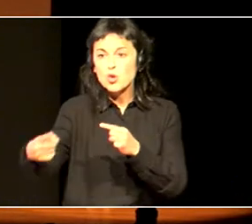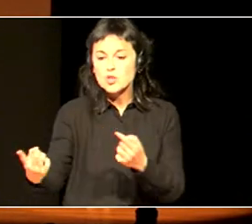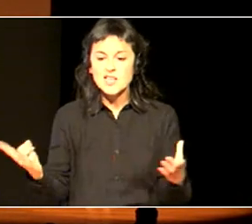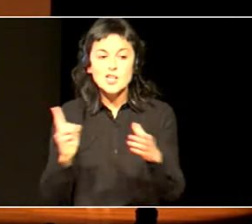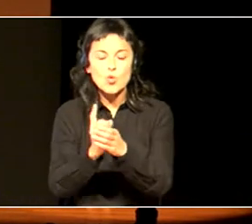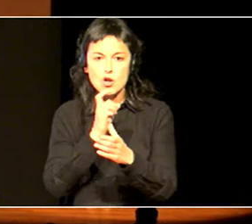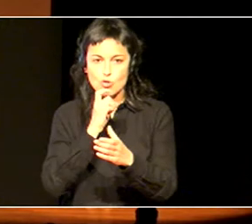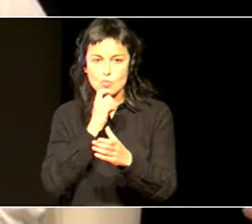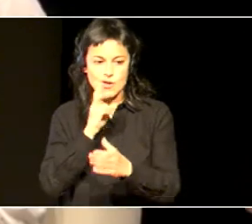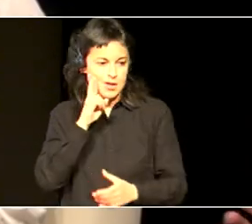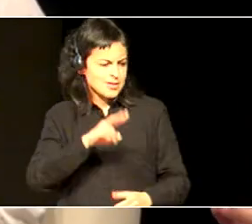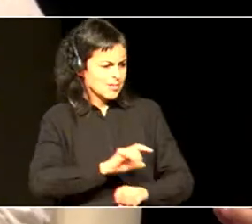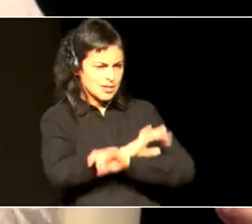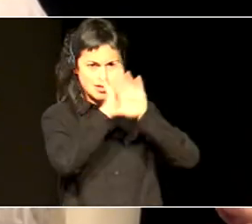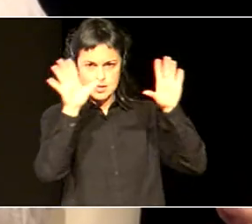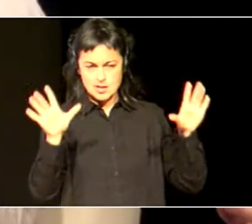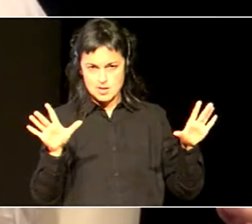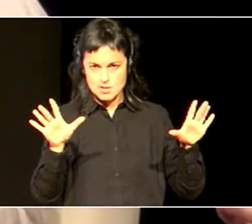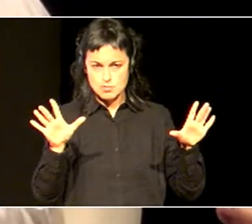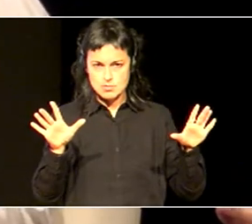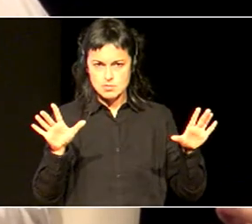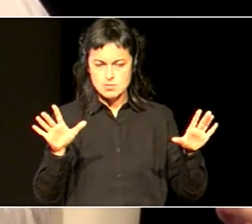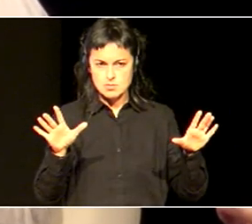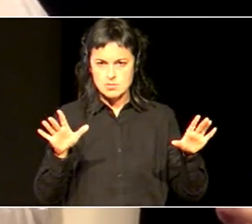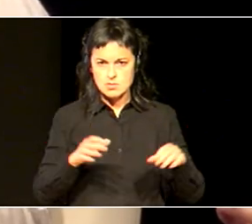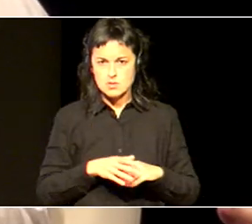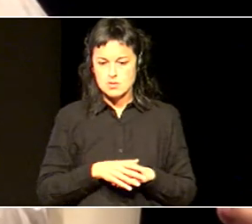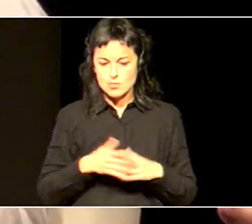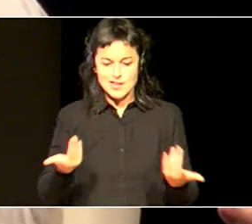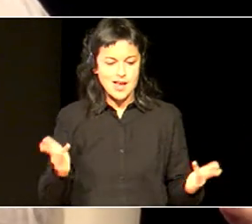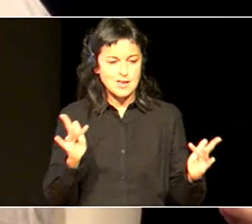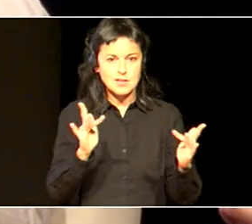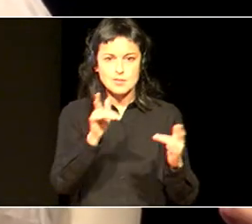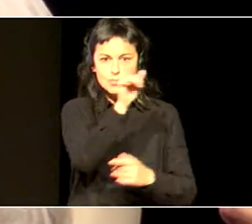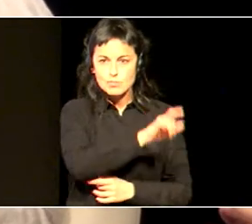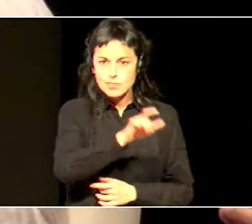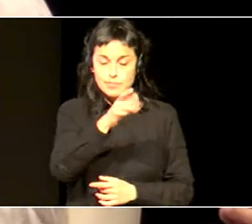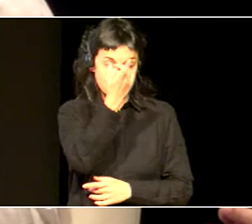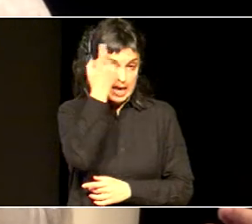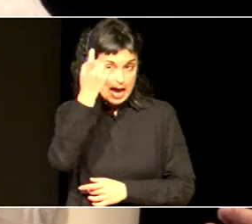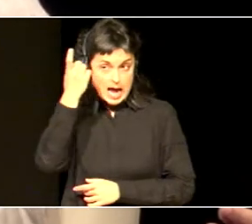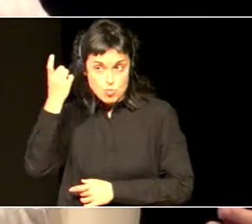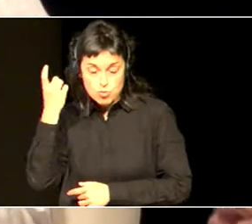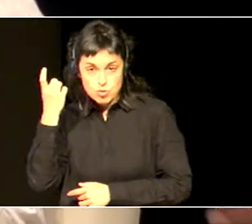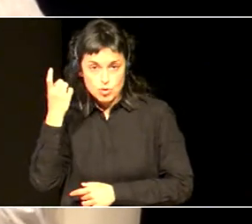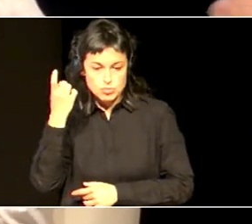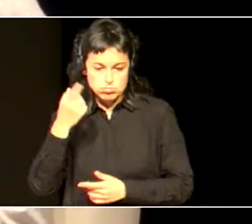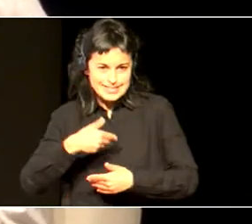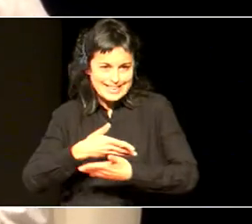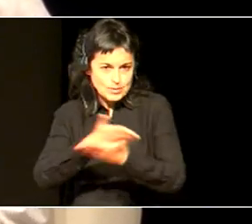que realizamos también relaciones personales entre nuestro alumnado y el resto de los alumnos del